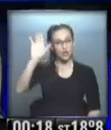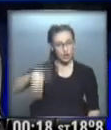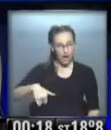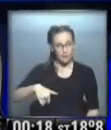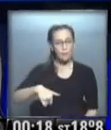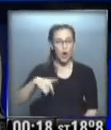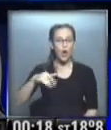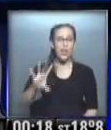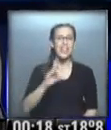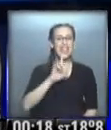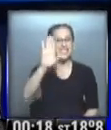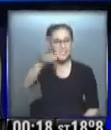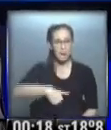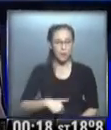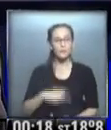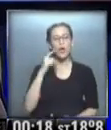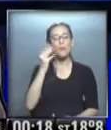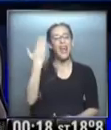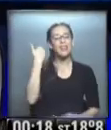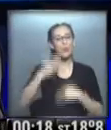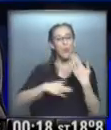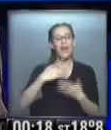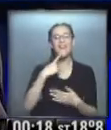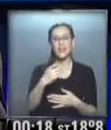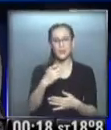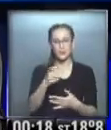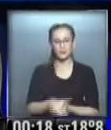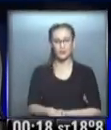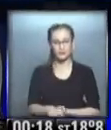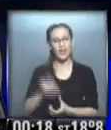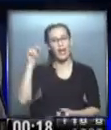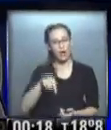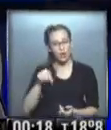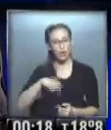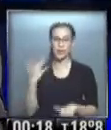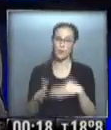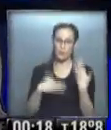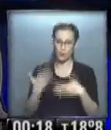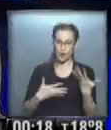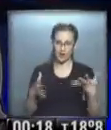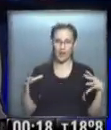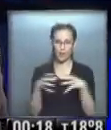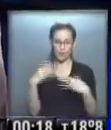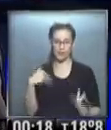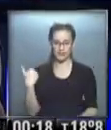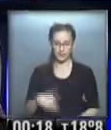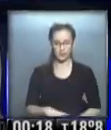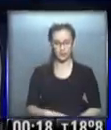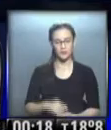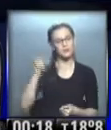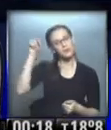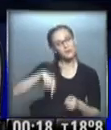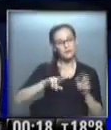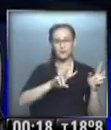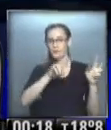entrenador del seleccionado nacional. El hombre que jugó en River ayer en el Superclásico va a estar entonces con la casaca nacional. Cambiamos